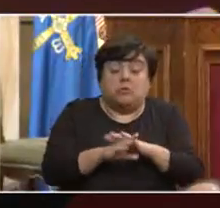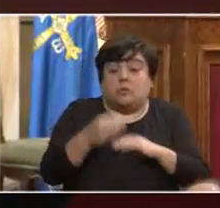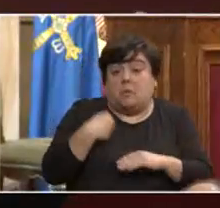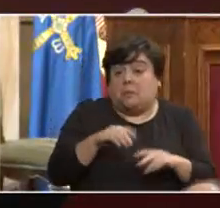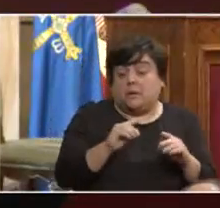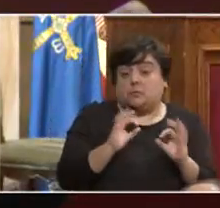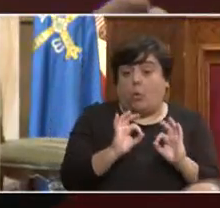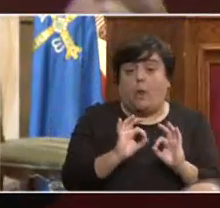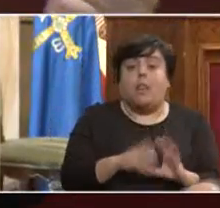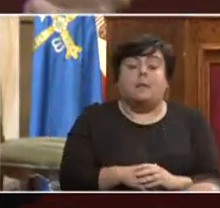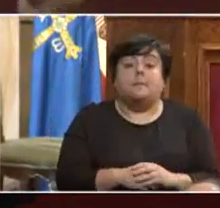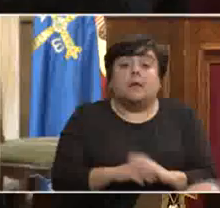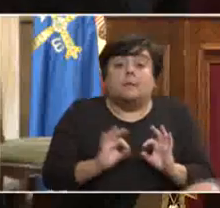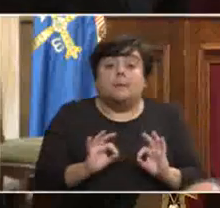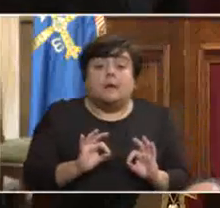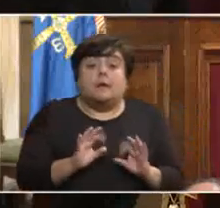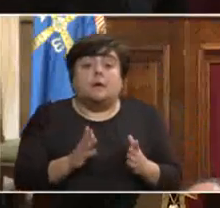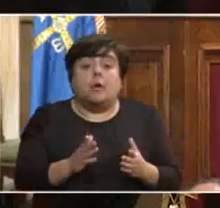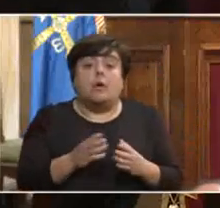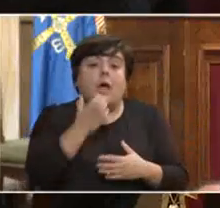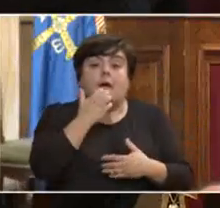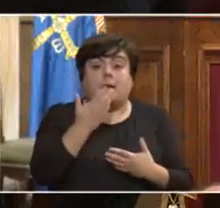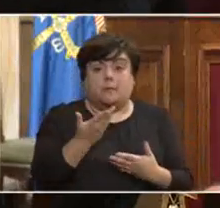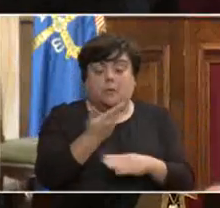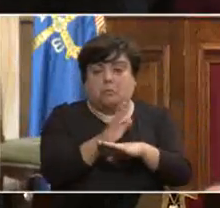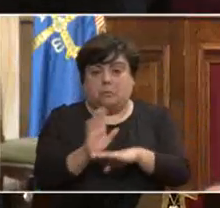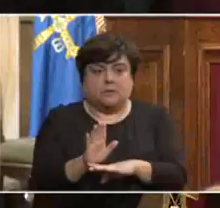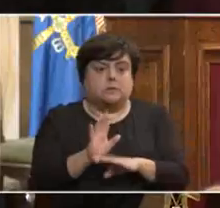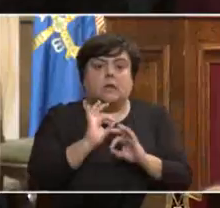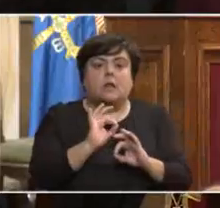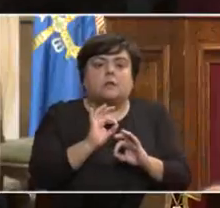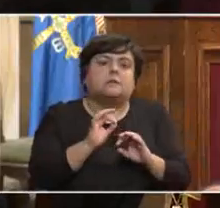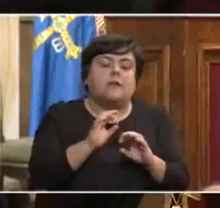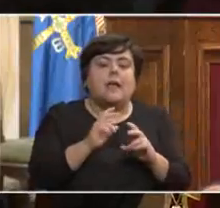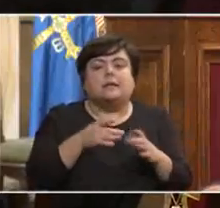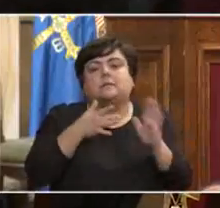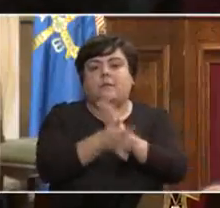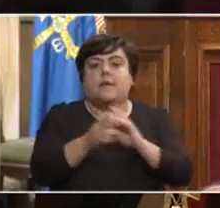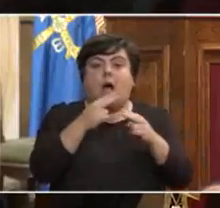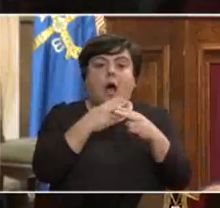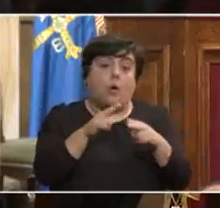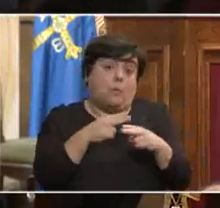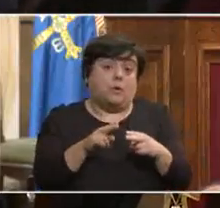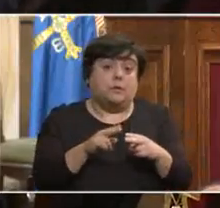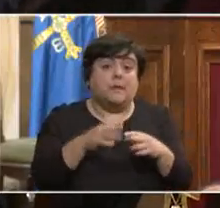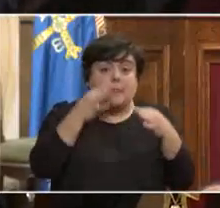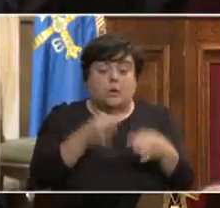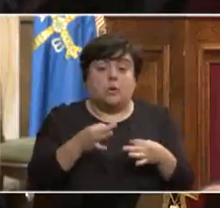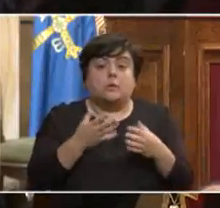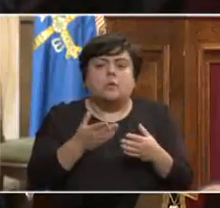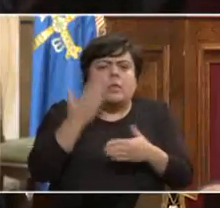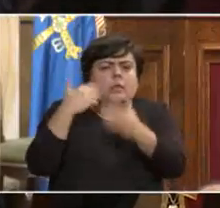decirlo de alguna manera. Pero, para poner un ejemplo de lo que es políticamente correcto, hace unos años, en la